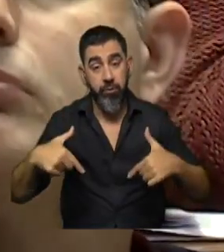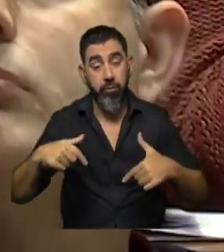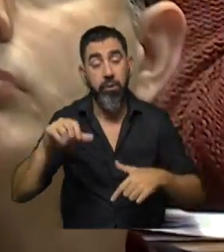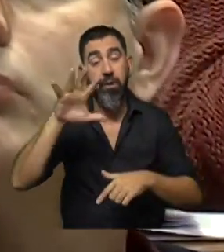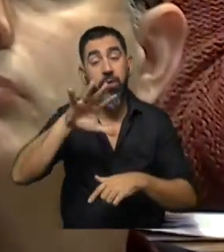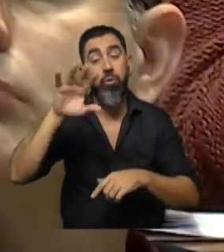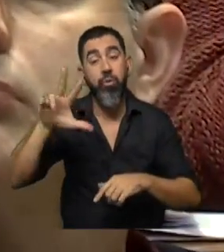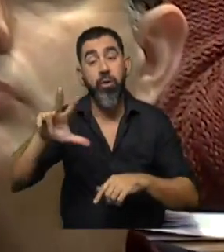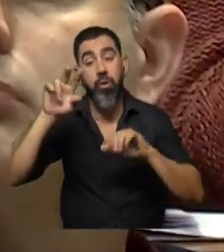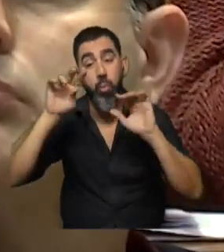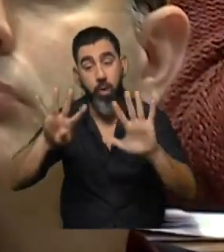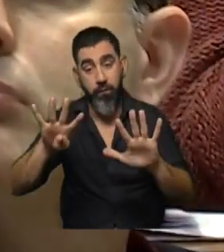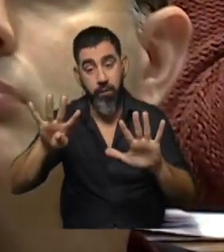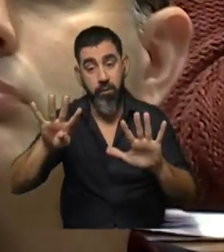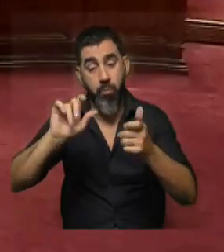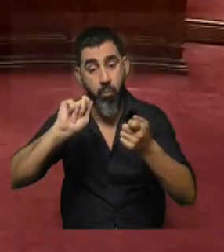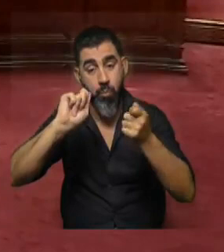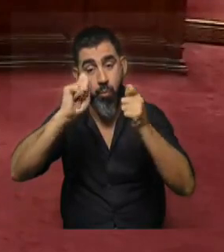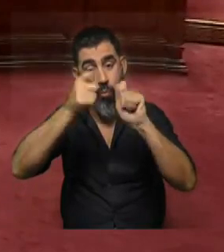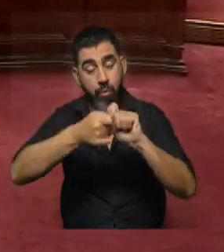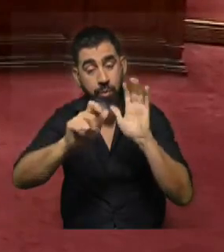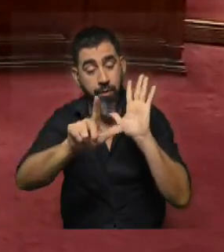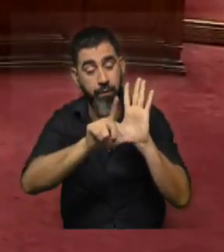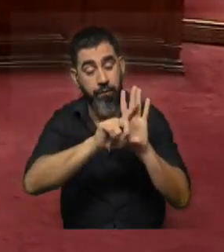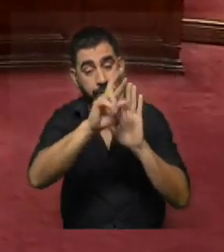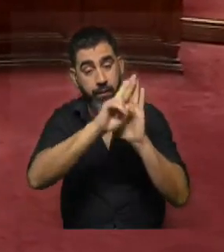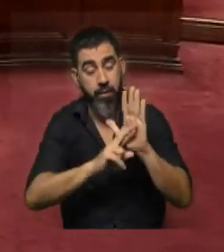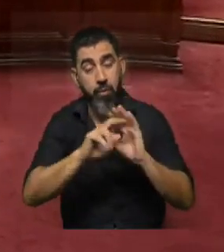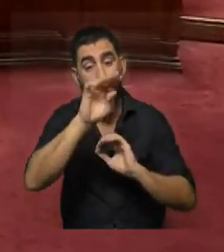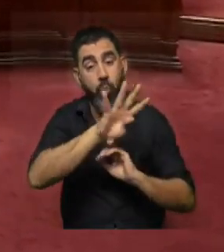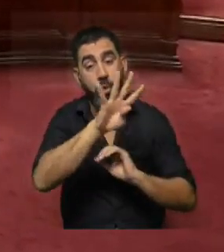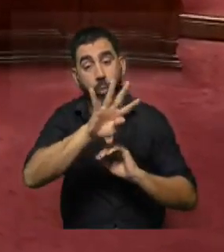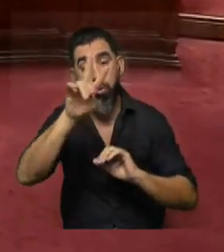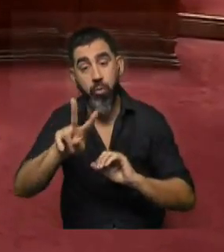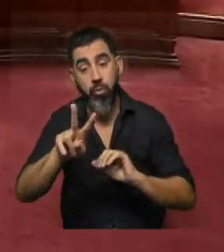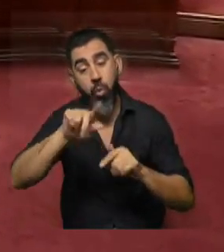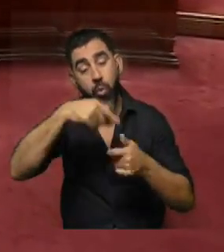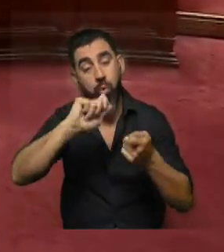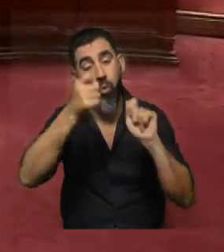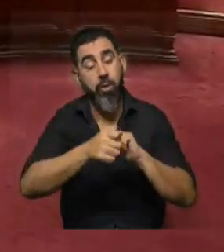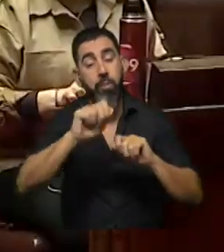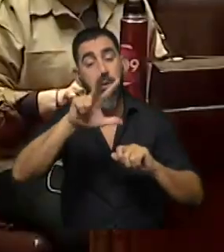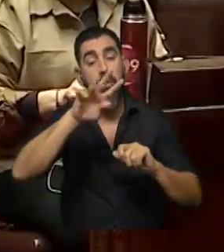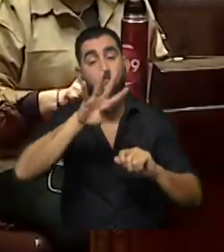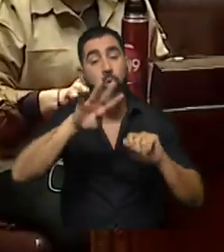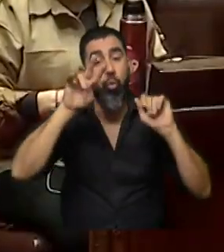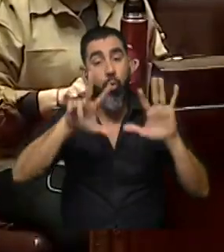539 se modifica el decreto reglamentario cuatro cuatro dos por el decreto